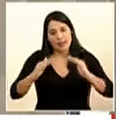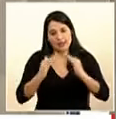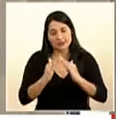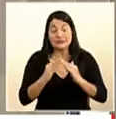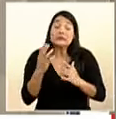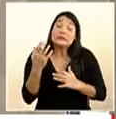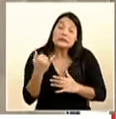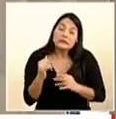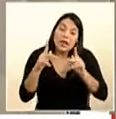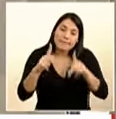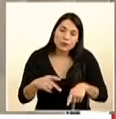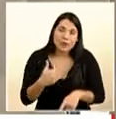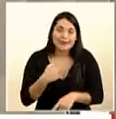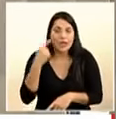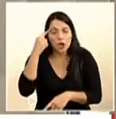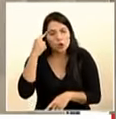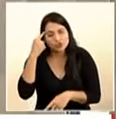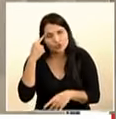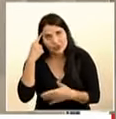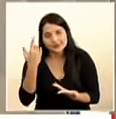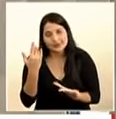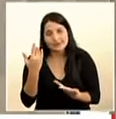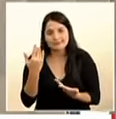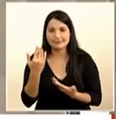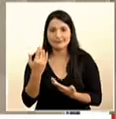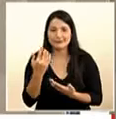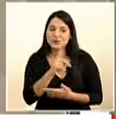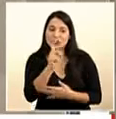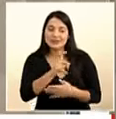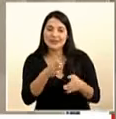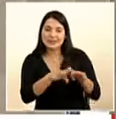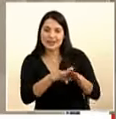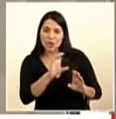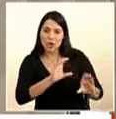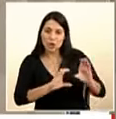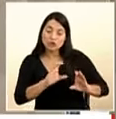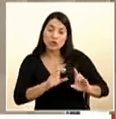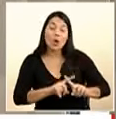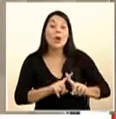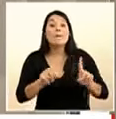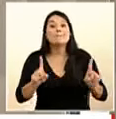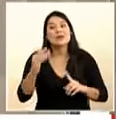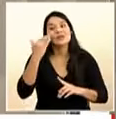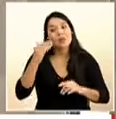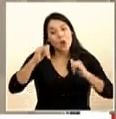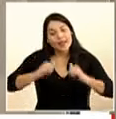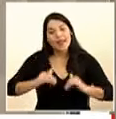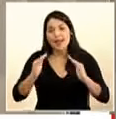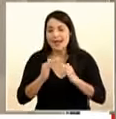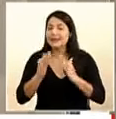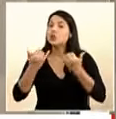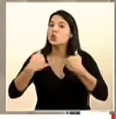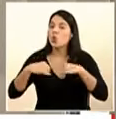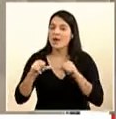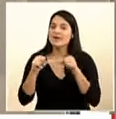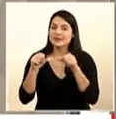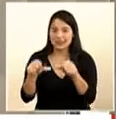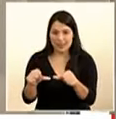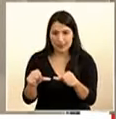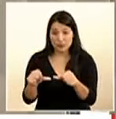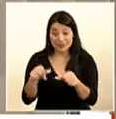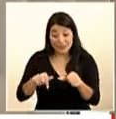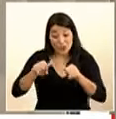este incluso tomando esas medidas pero sabemos que la medida de las llamados de que es en casa se mantiene y que es ese